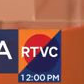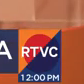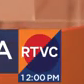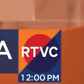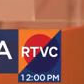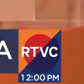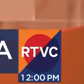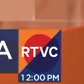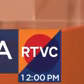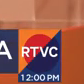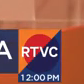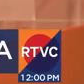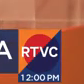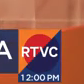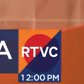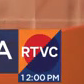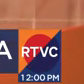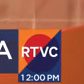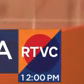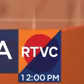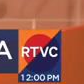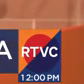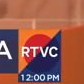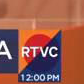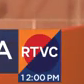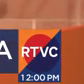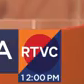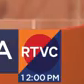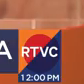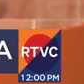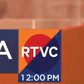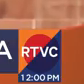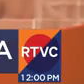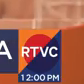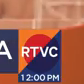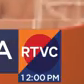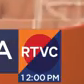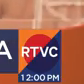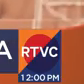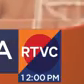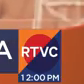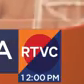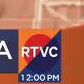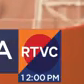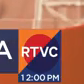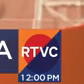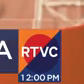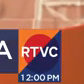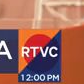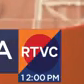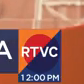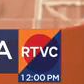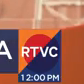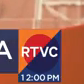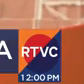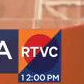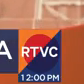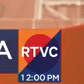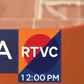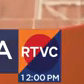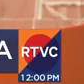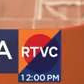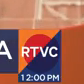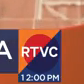lo obligaron, por supuesto, a cambiar su versión y a aceptar que fue el autor material de la muerte de su hermano y de su mamá. Así lo